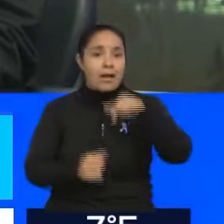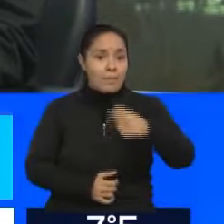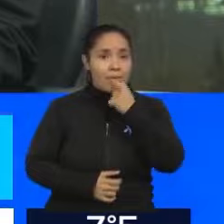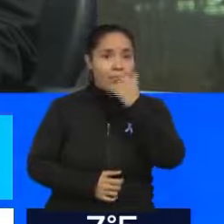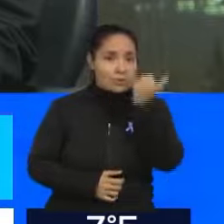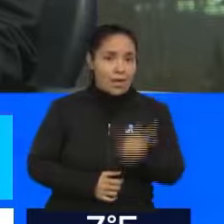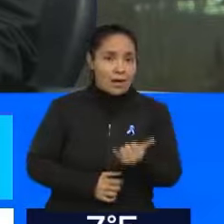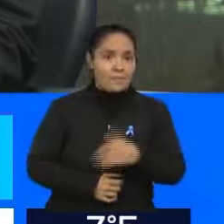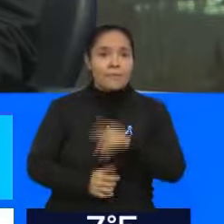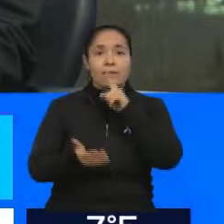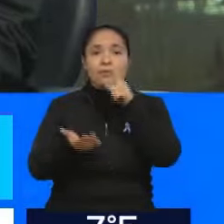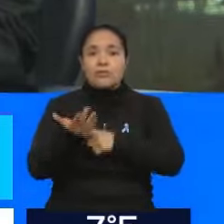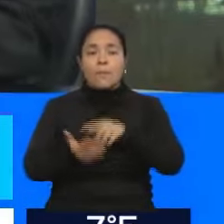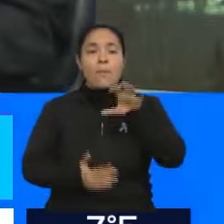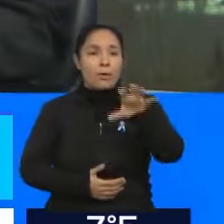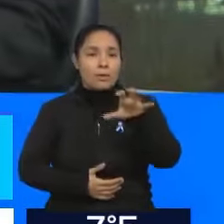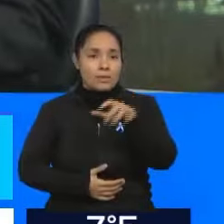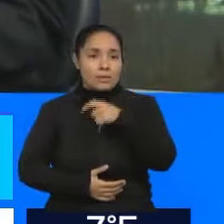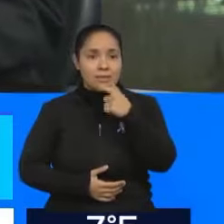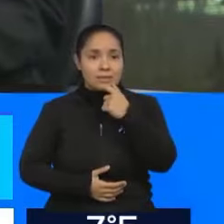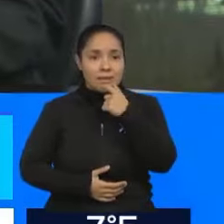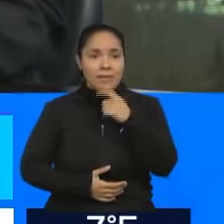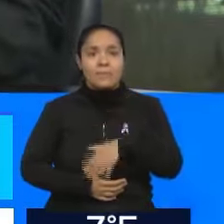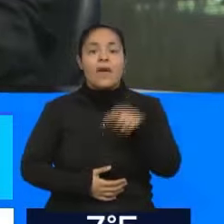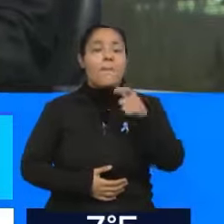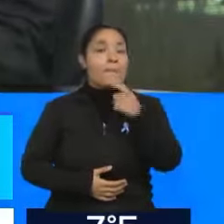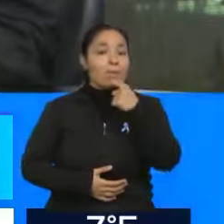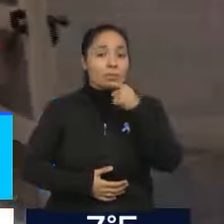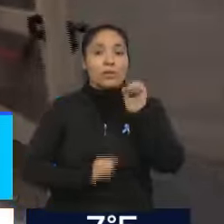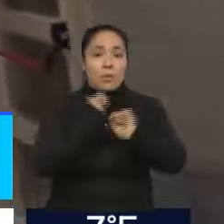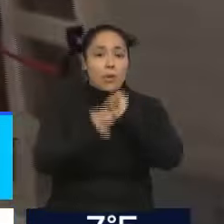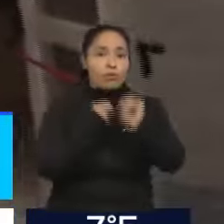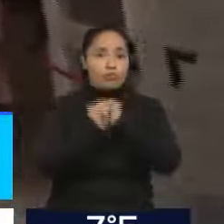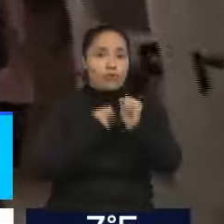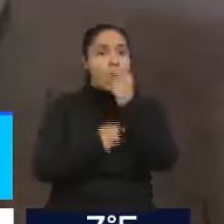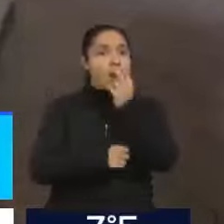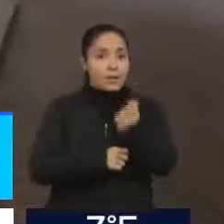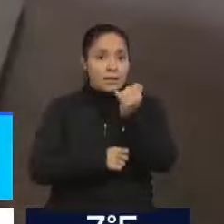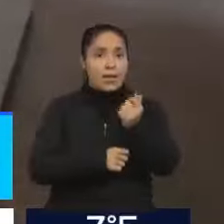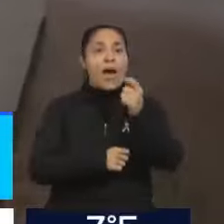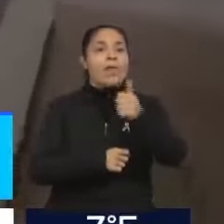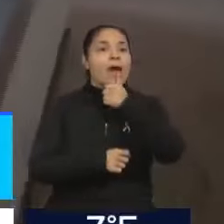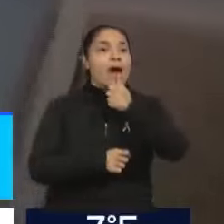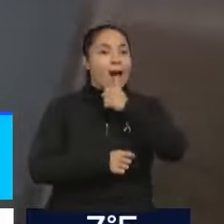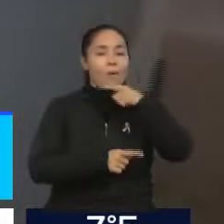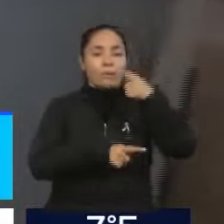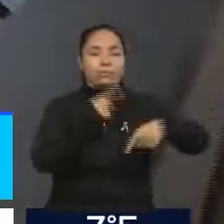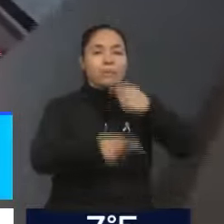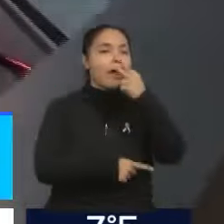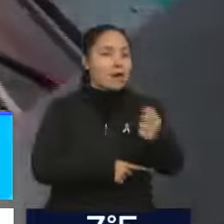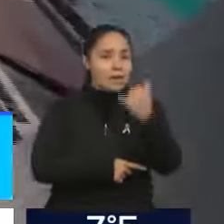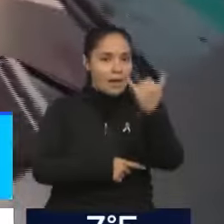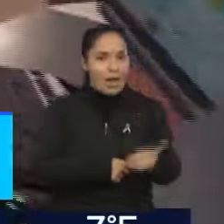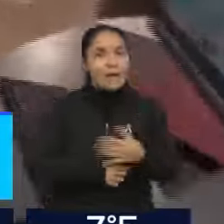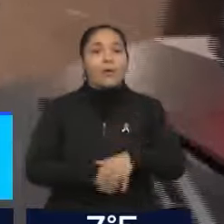de Mendoza y una decisión del gobierno provincial. Marcelo. Mendoza es productora, concretamente de energía hidroeléctrica, y lo que anunció hoy el gobierno